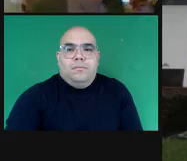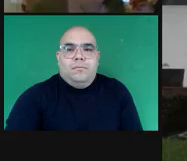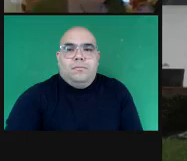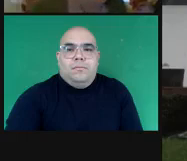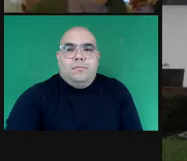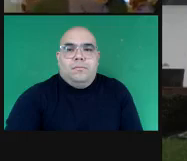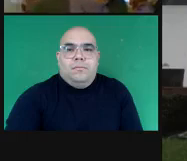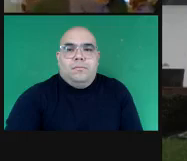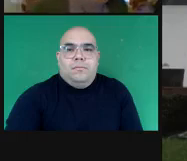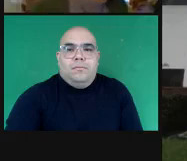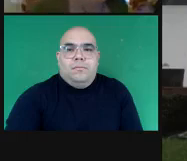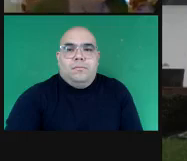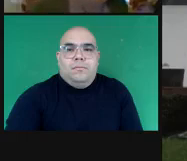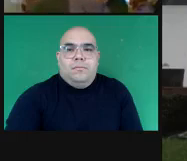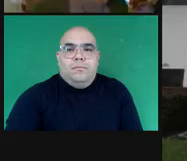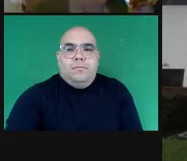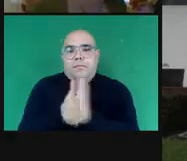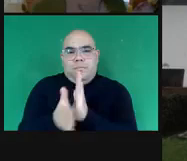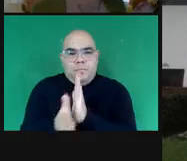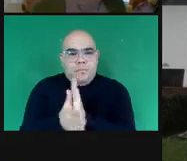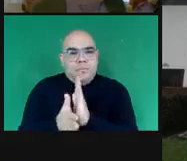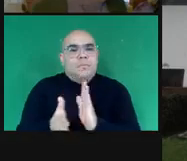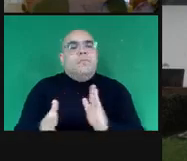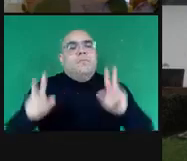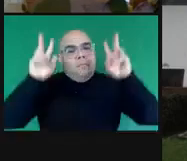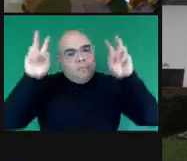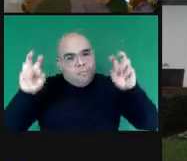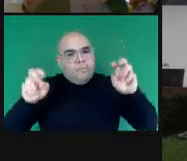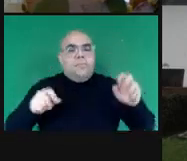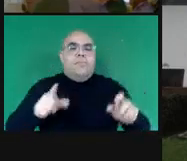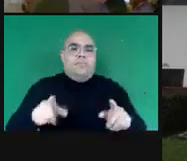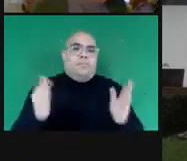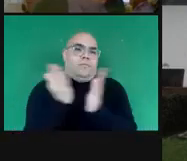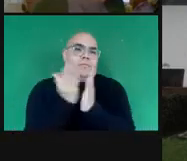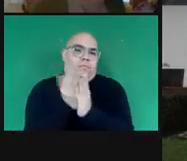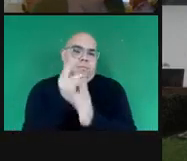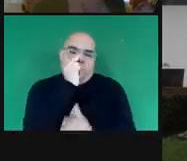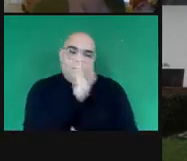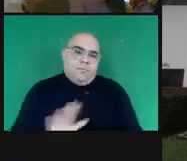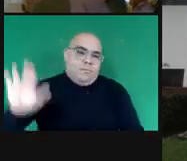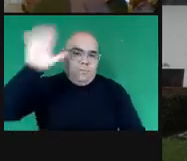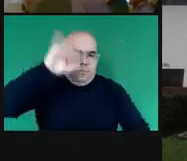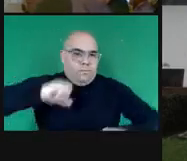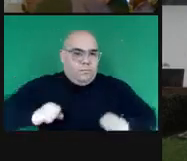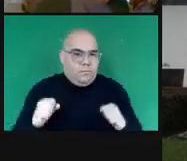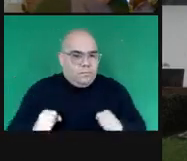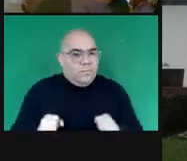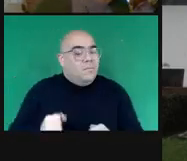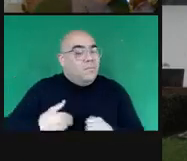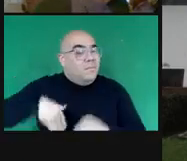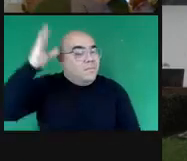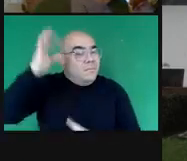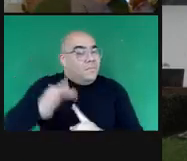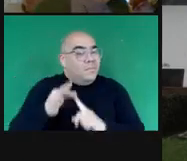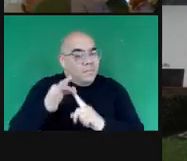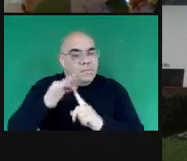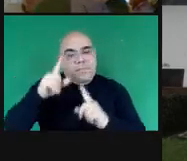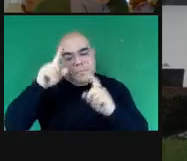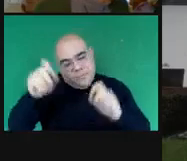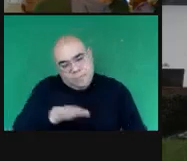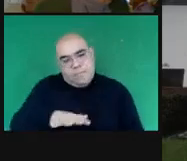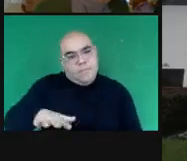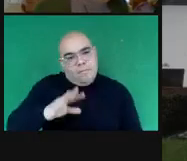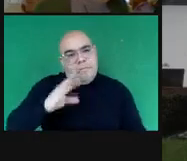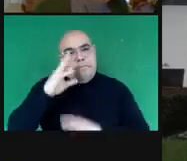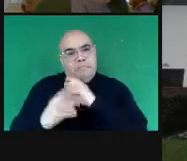de los edificios del campus de la Universidad Nacional en Bogotá. En especial, creo que si tienen códigos establecidos